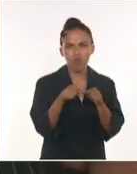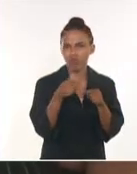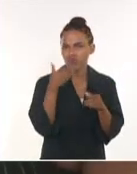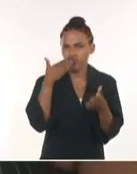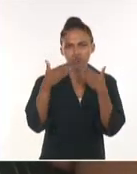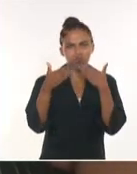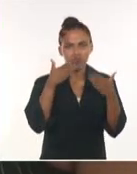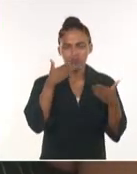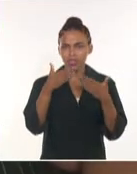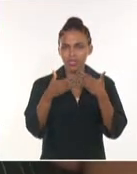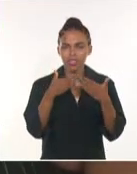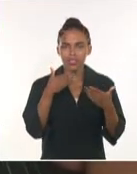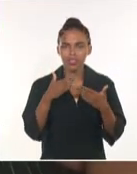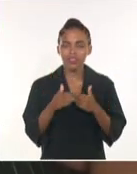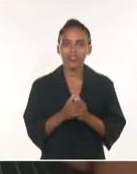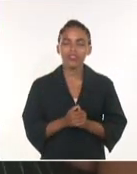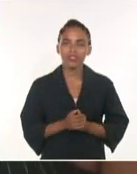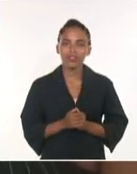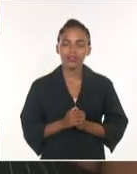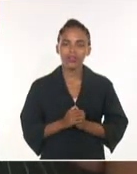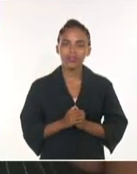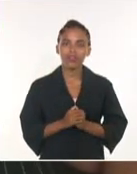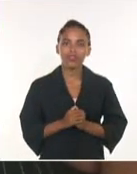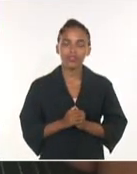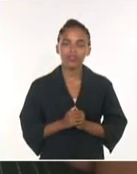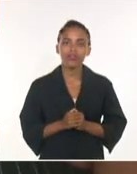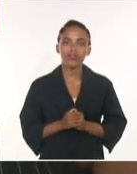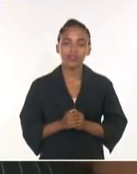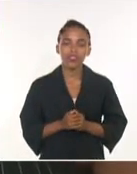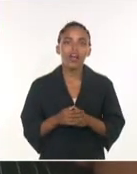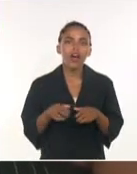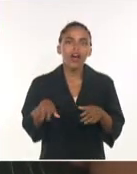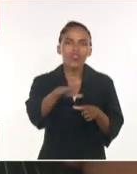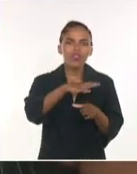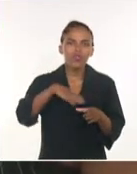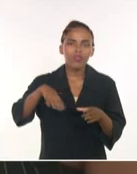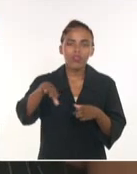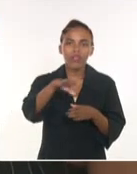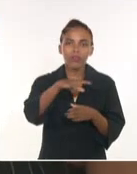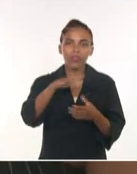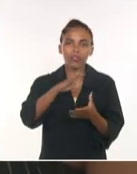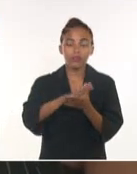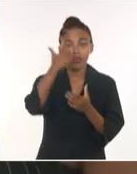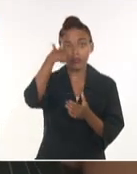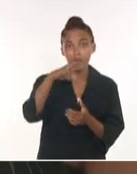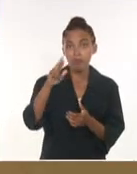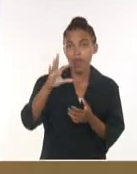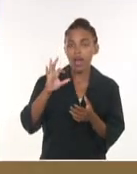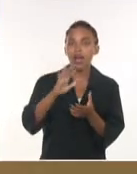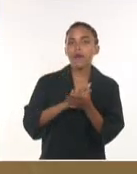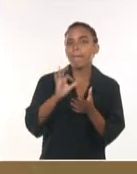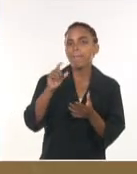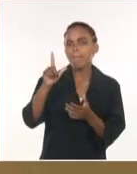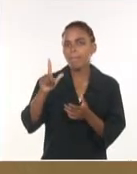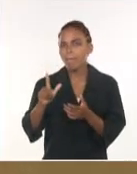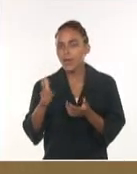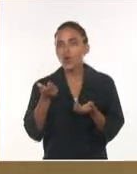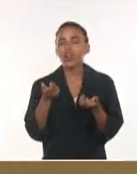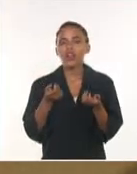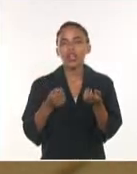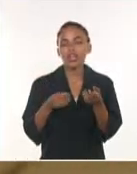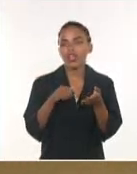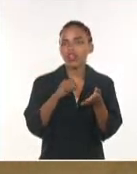allí todo está marmolizado, los baños con llaves